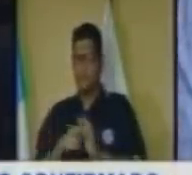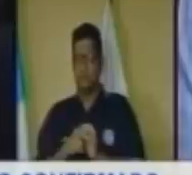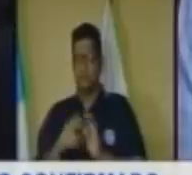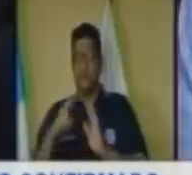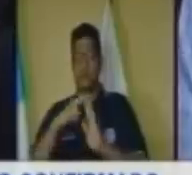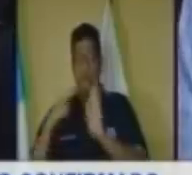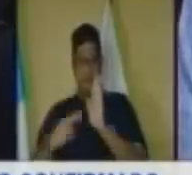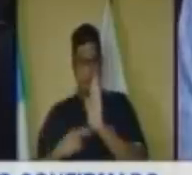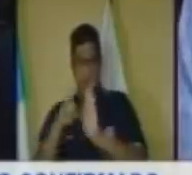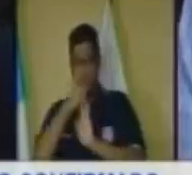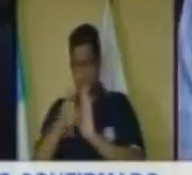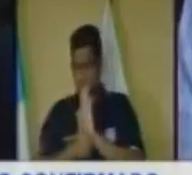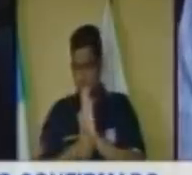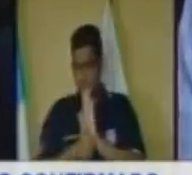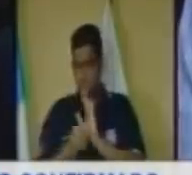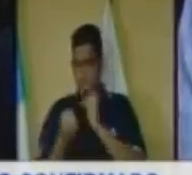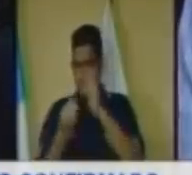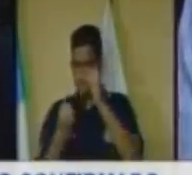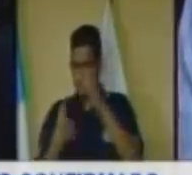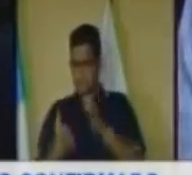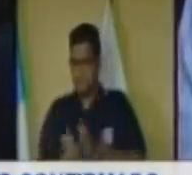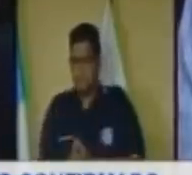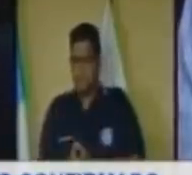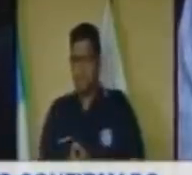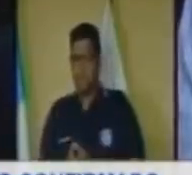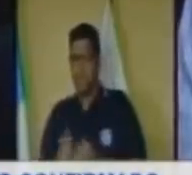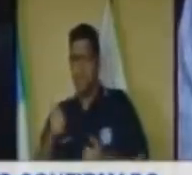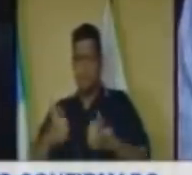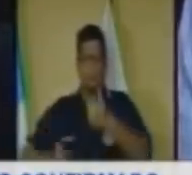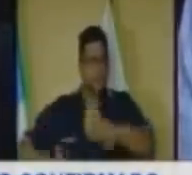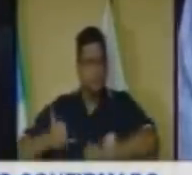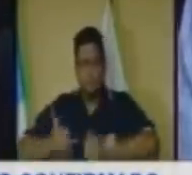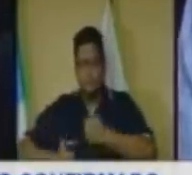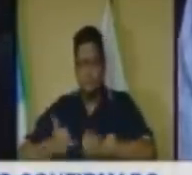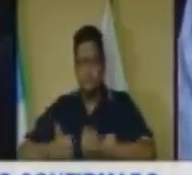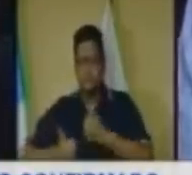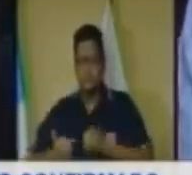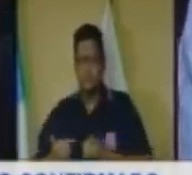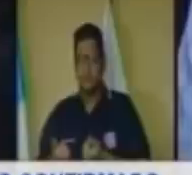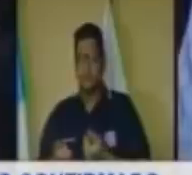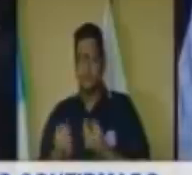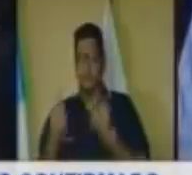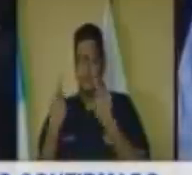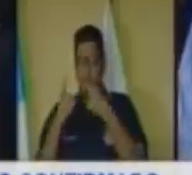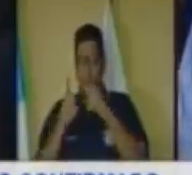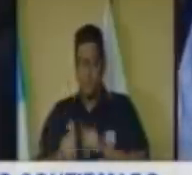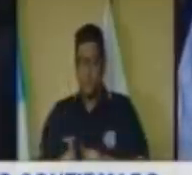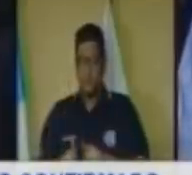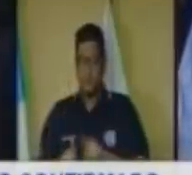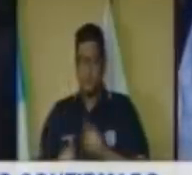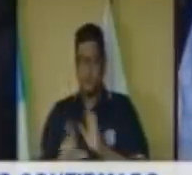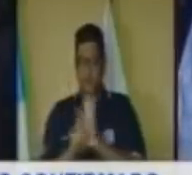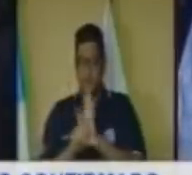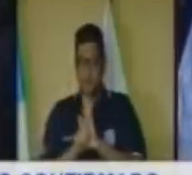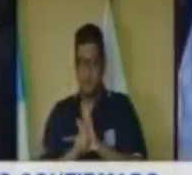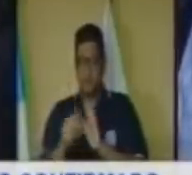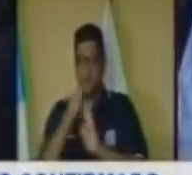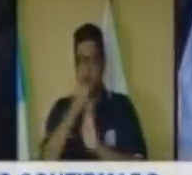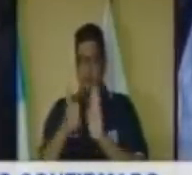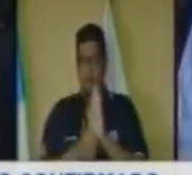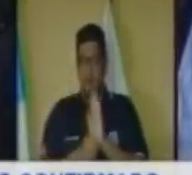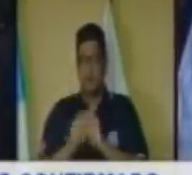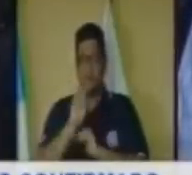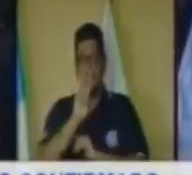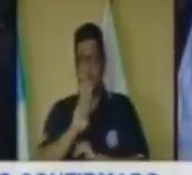me preguntaba qué medidas íbamos a tomar según la ley, y dice el artículo 305,